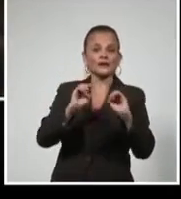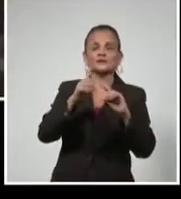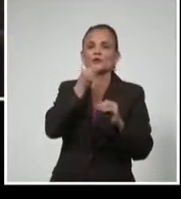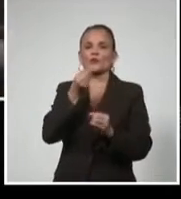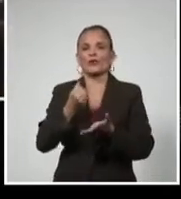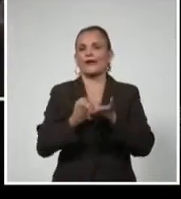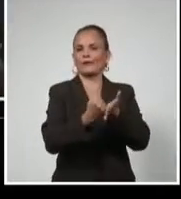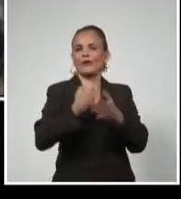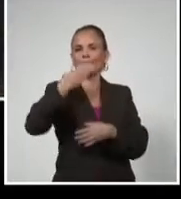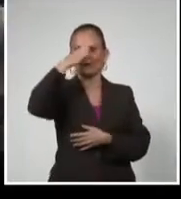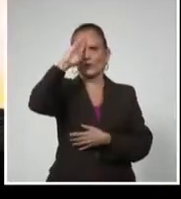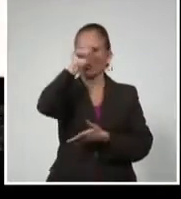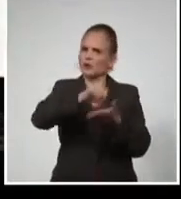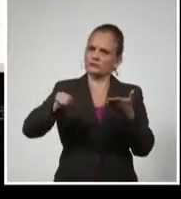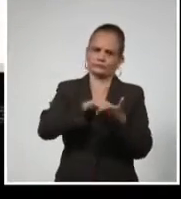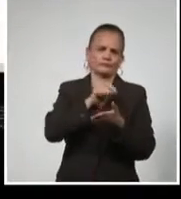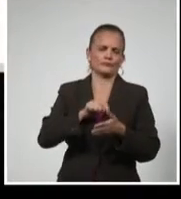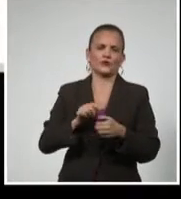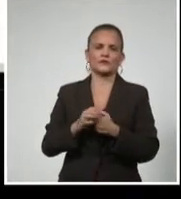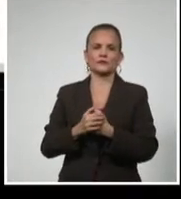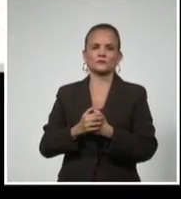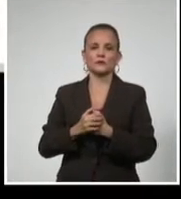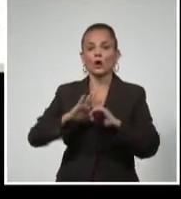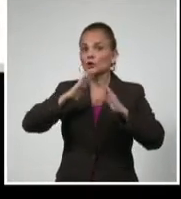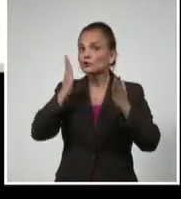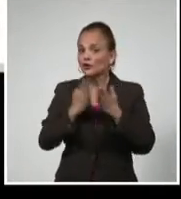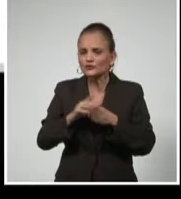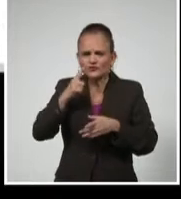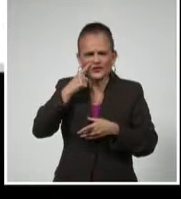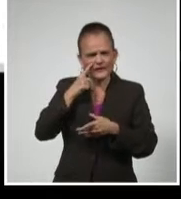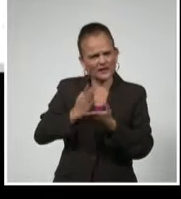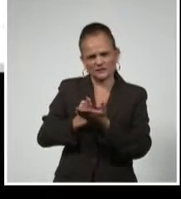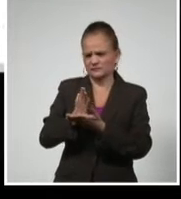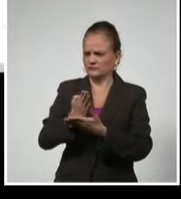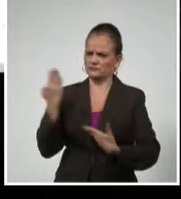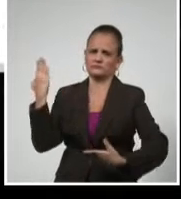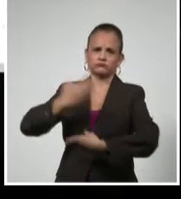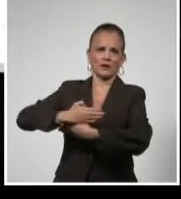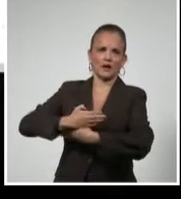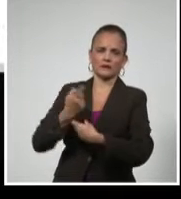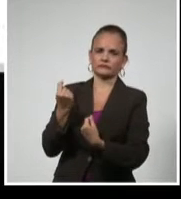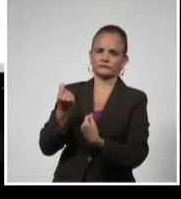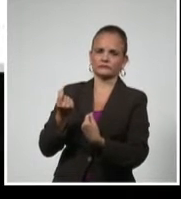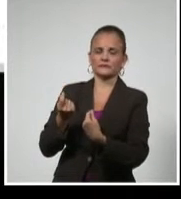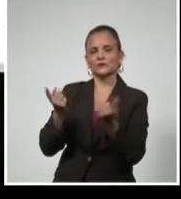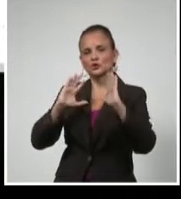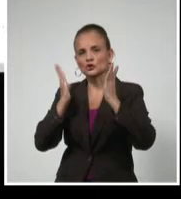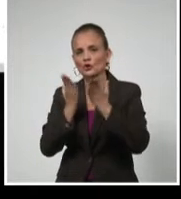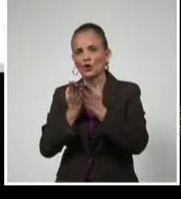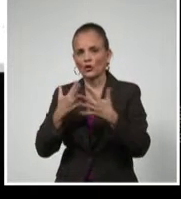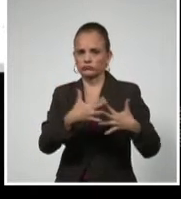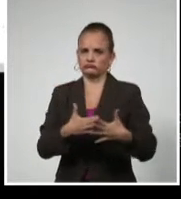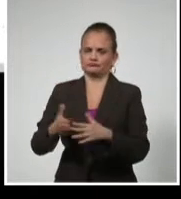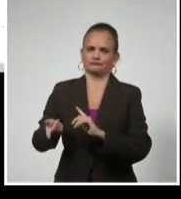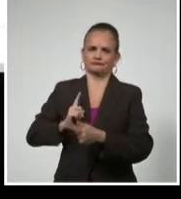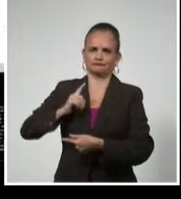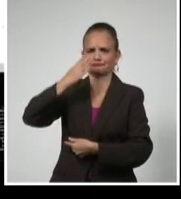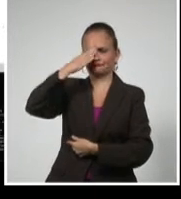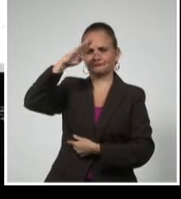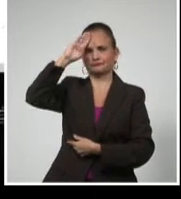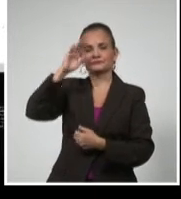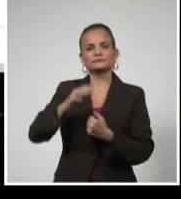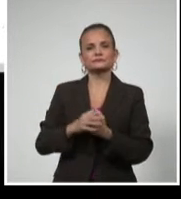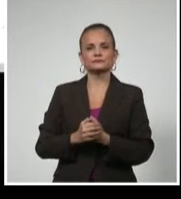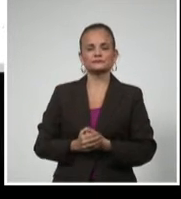norma jurídica que convierte en letra viva el bloqueo económico, comercial y financiero impuesto por Washington a La Habana. Durante la